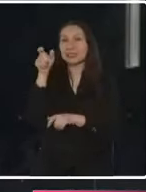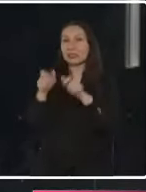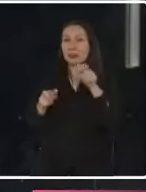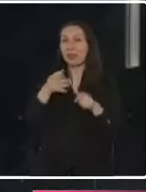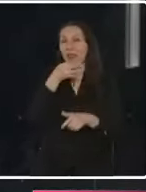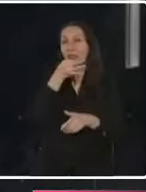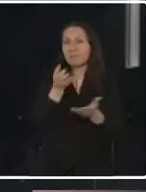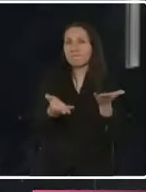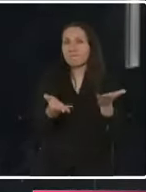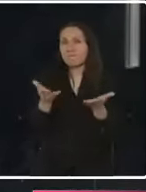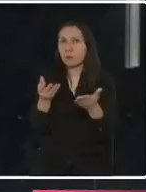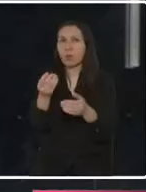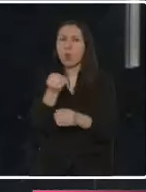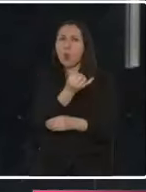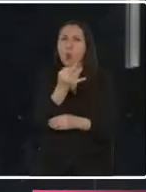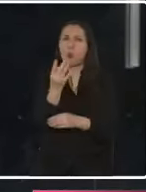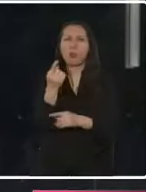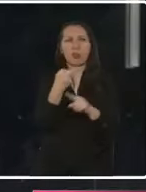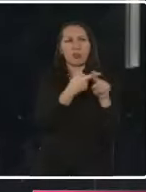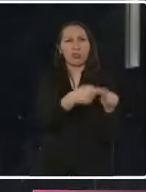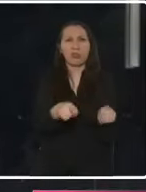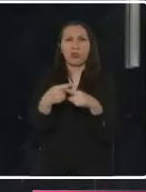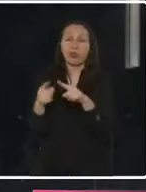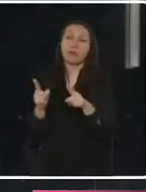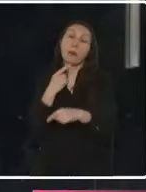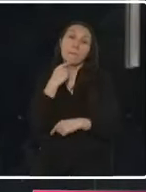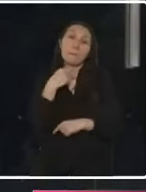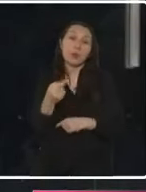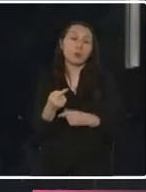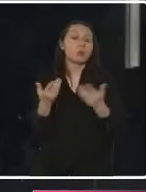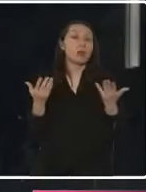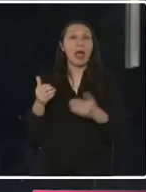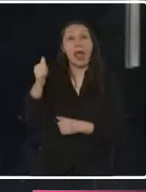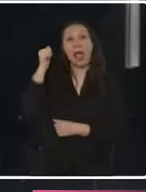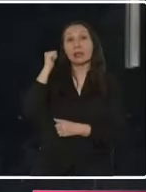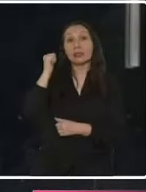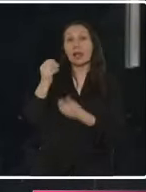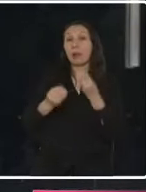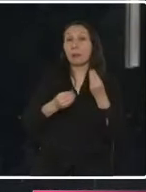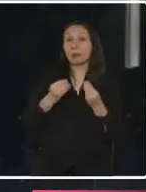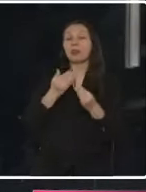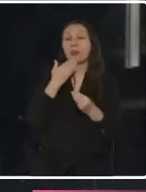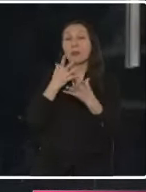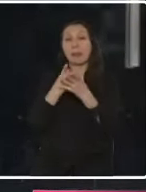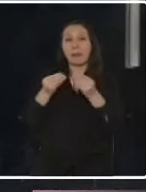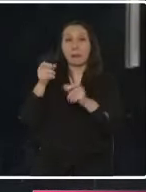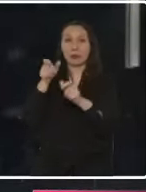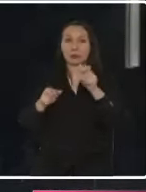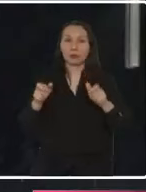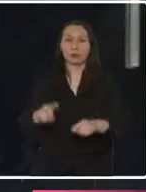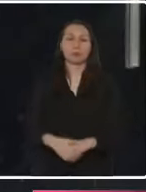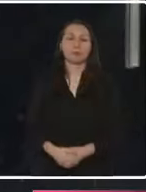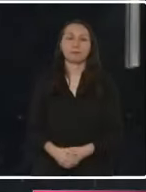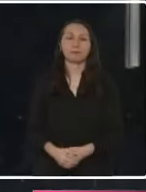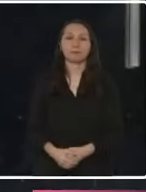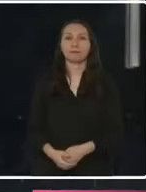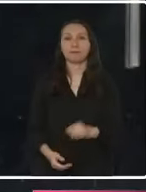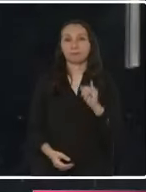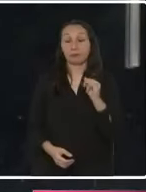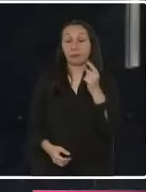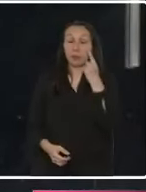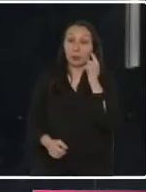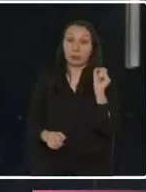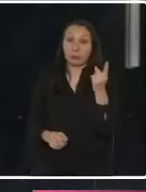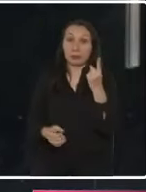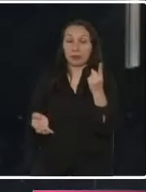300. Entonces esas dos cifras nos van de la mano para preguntarle por el procedimiento de ayer y por los desaparecidos. Gracias. Sí, a ver,